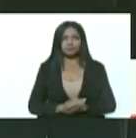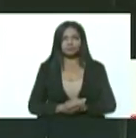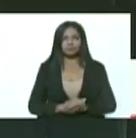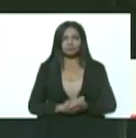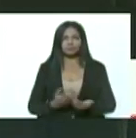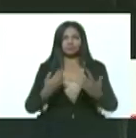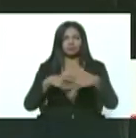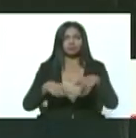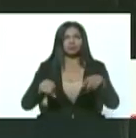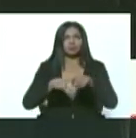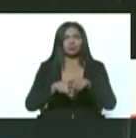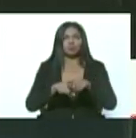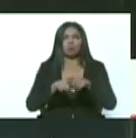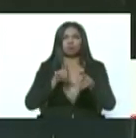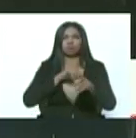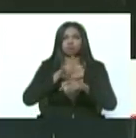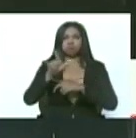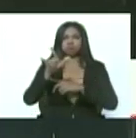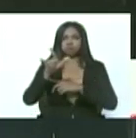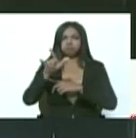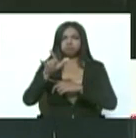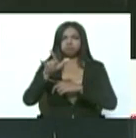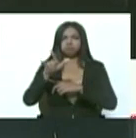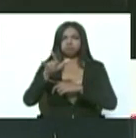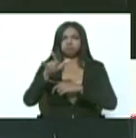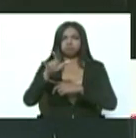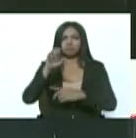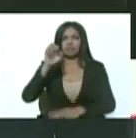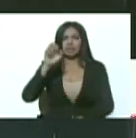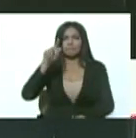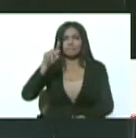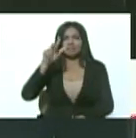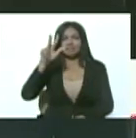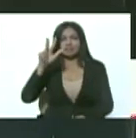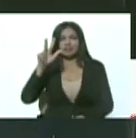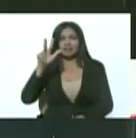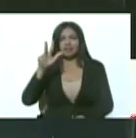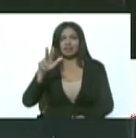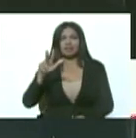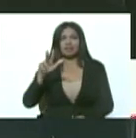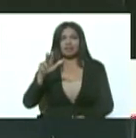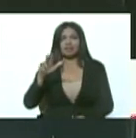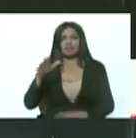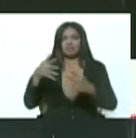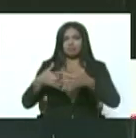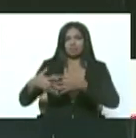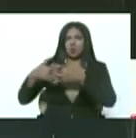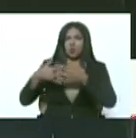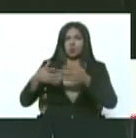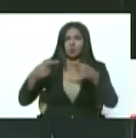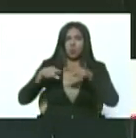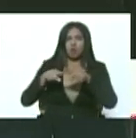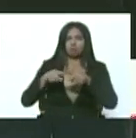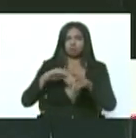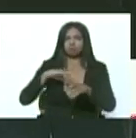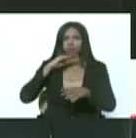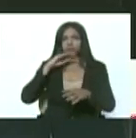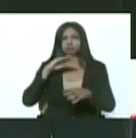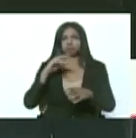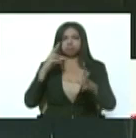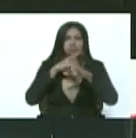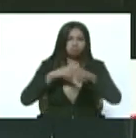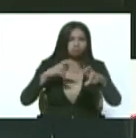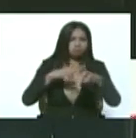interceptó una aeronave de tipo EP-3 norteamericana con capacidad de